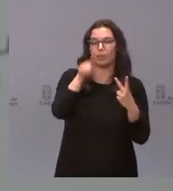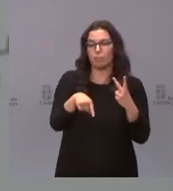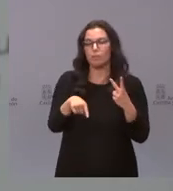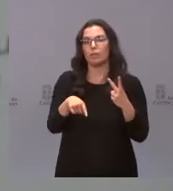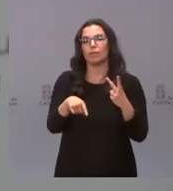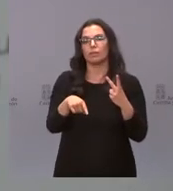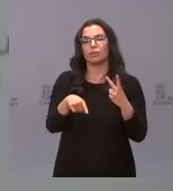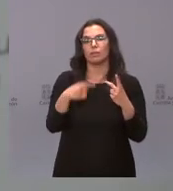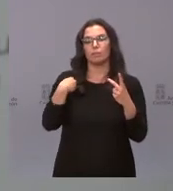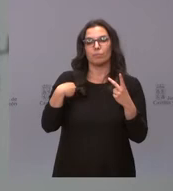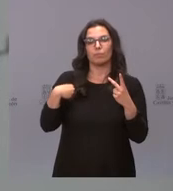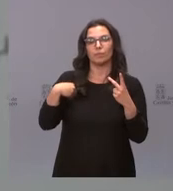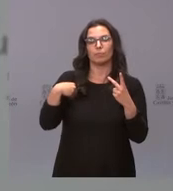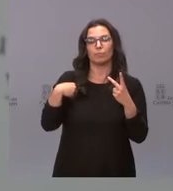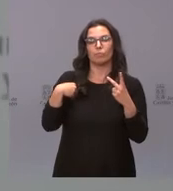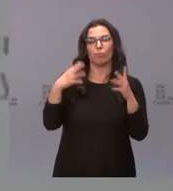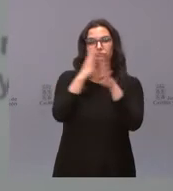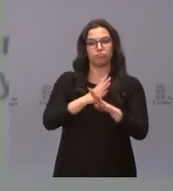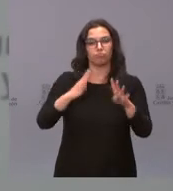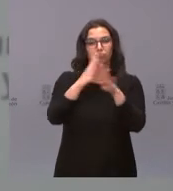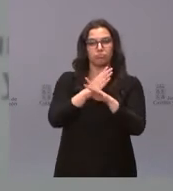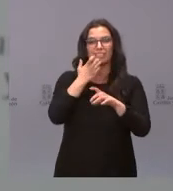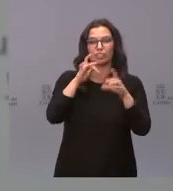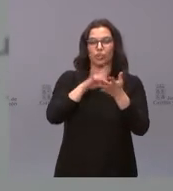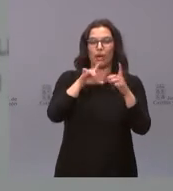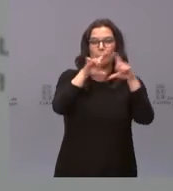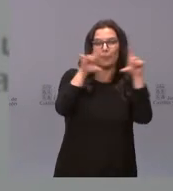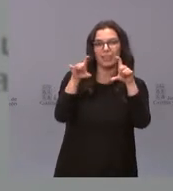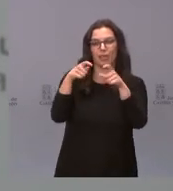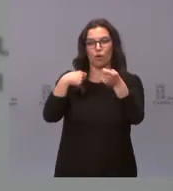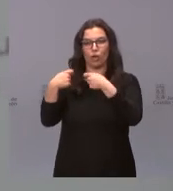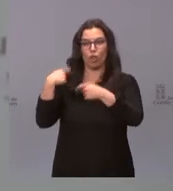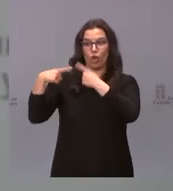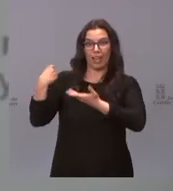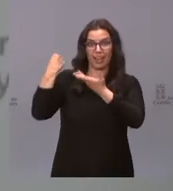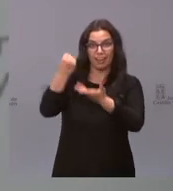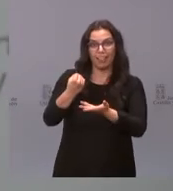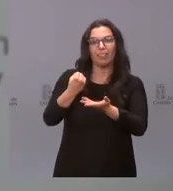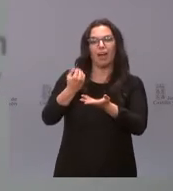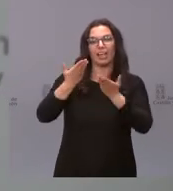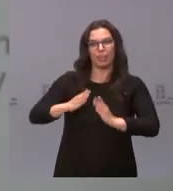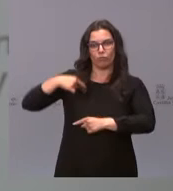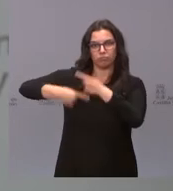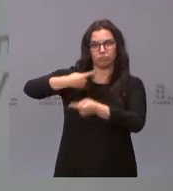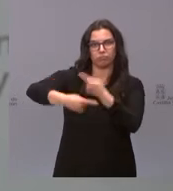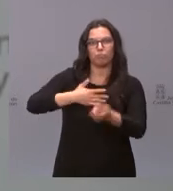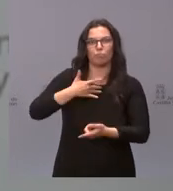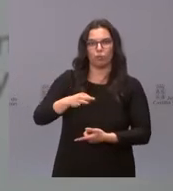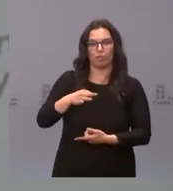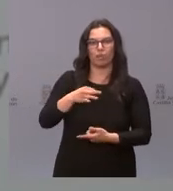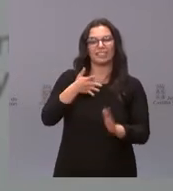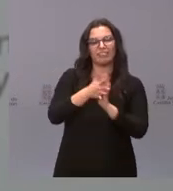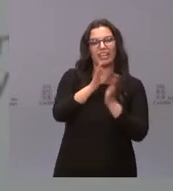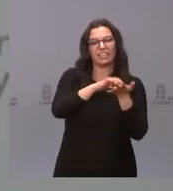el relevo generacional en empresas y negocios podemos decir que castilla y león' protege